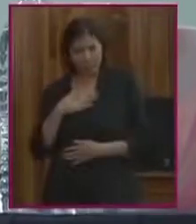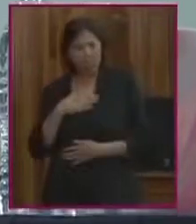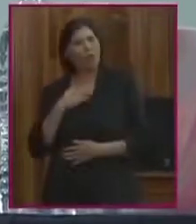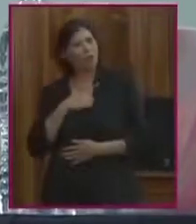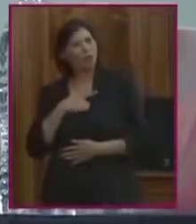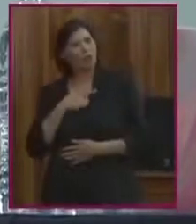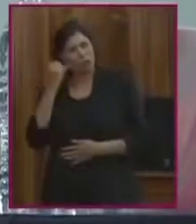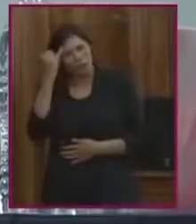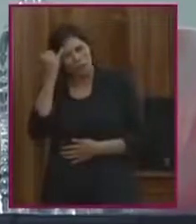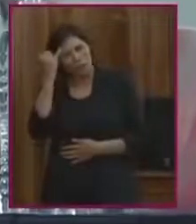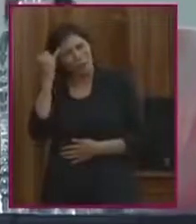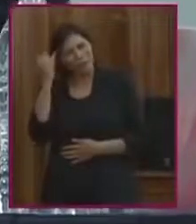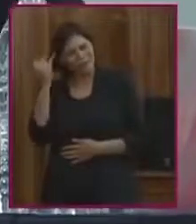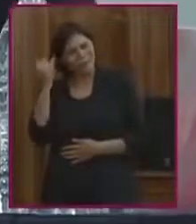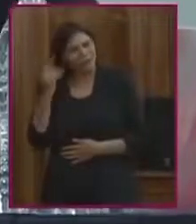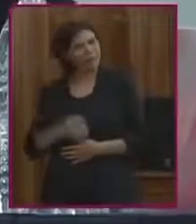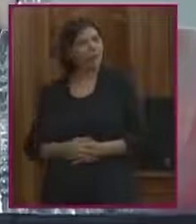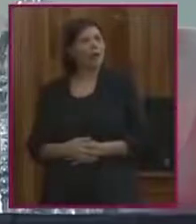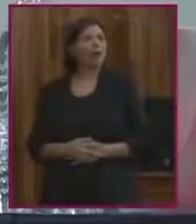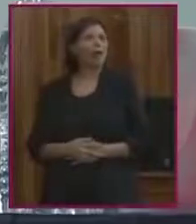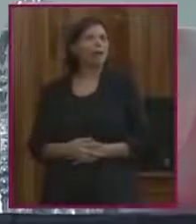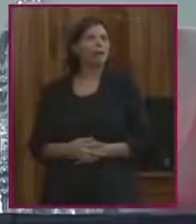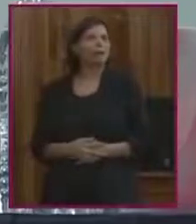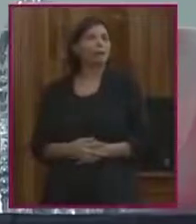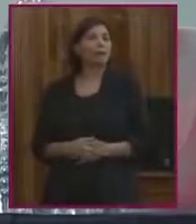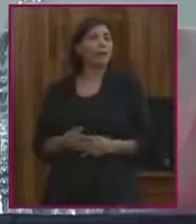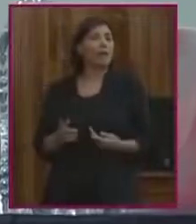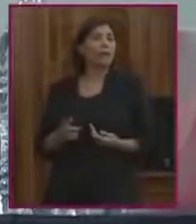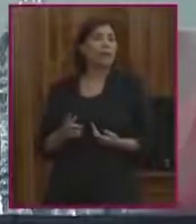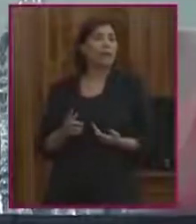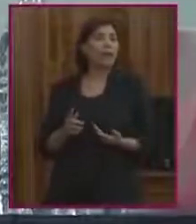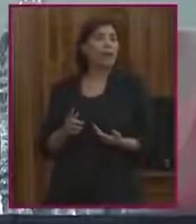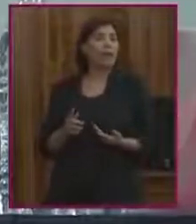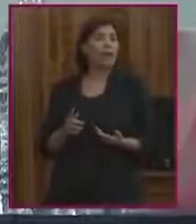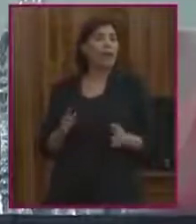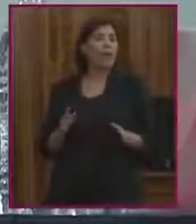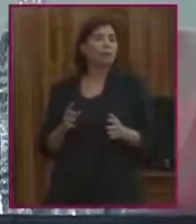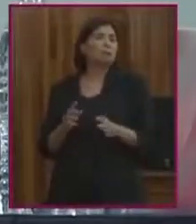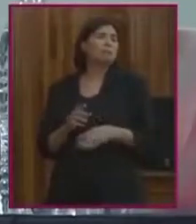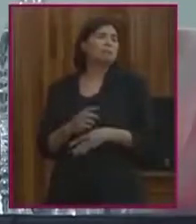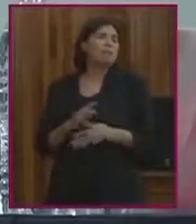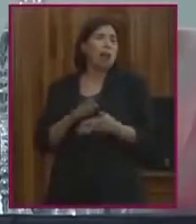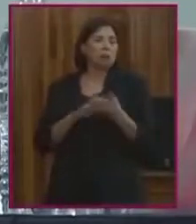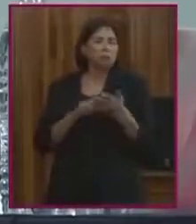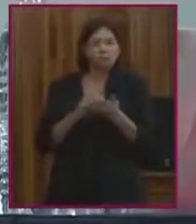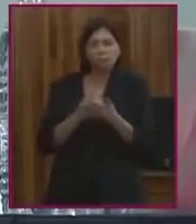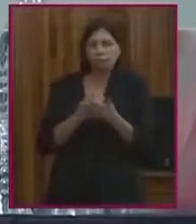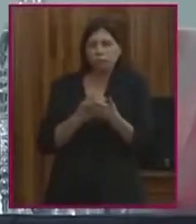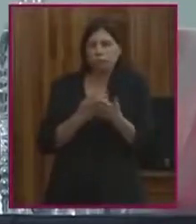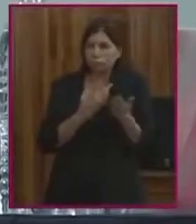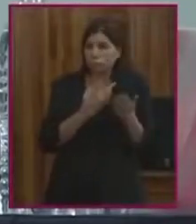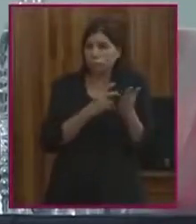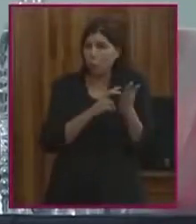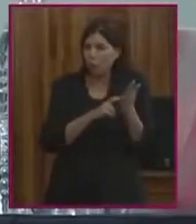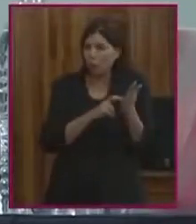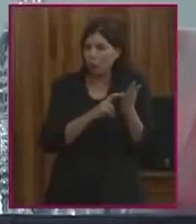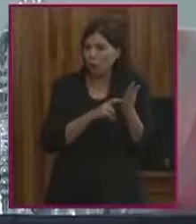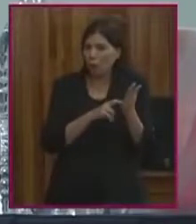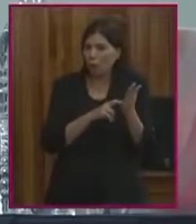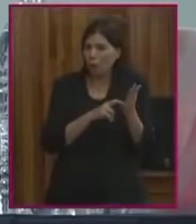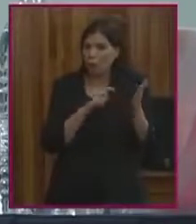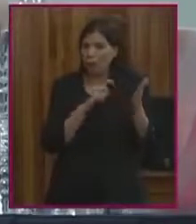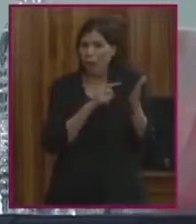el doctor Didrikson, en el sentido que la reforma no se queda en papel, tiene que entrar en